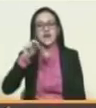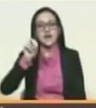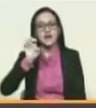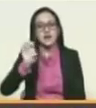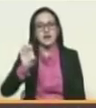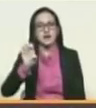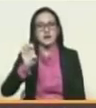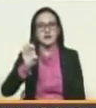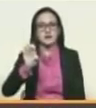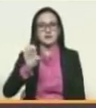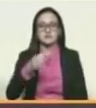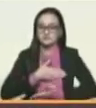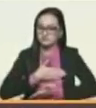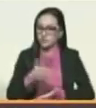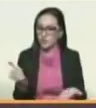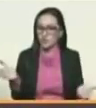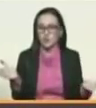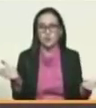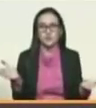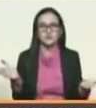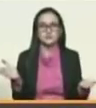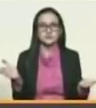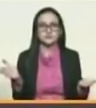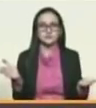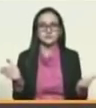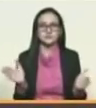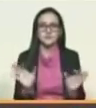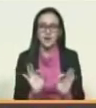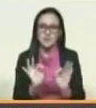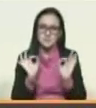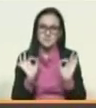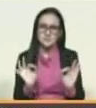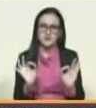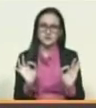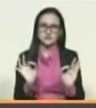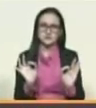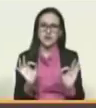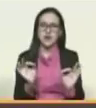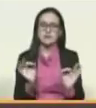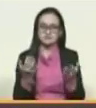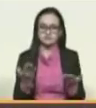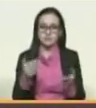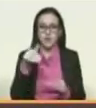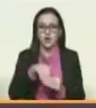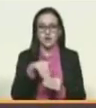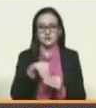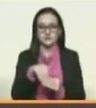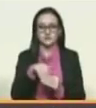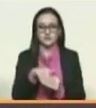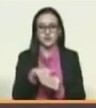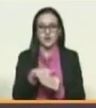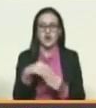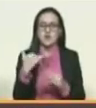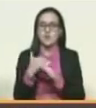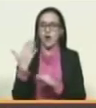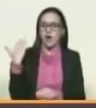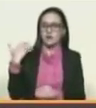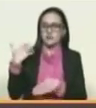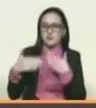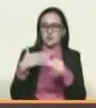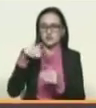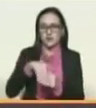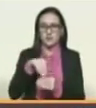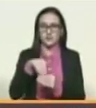que está abierto técnicamente, especialmente para esta elección, como lo hemos hecho para todos los procesos